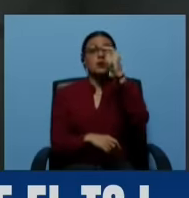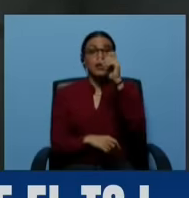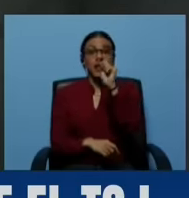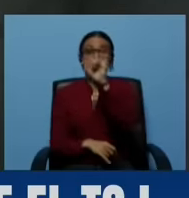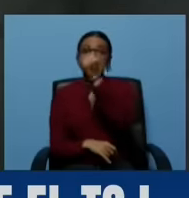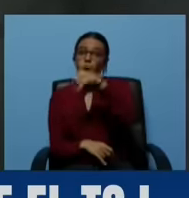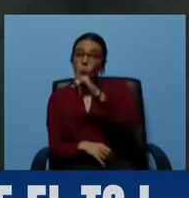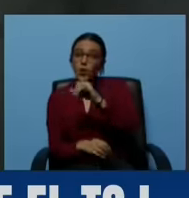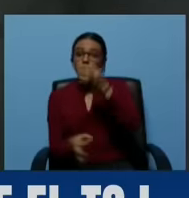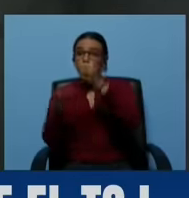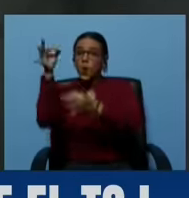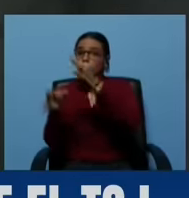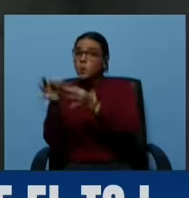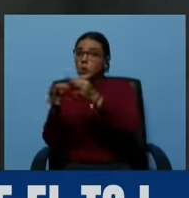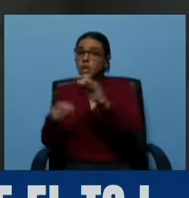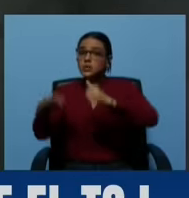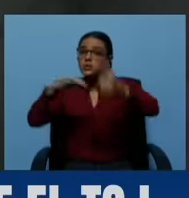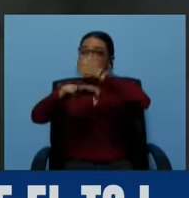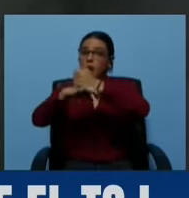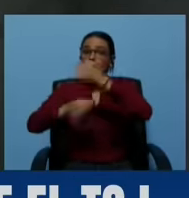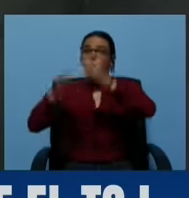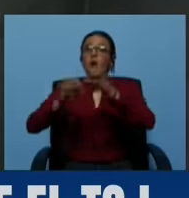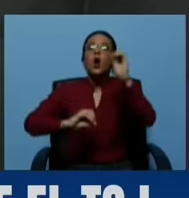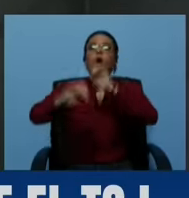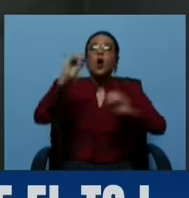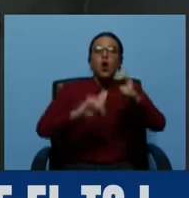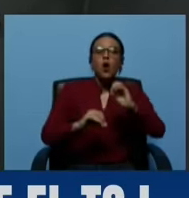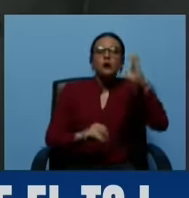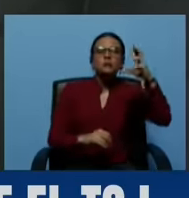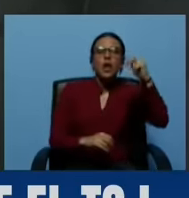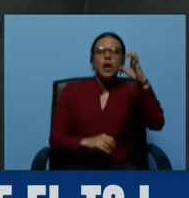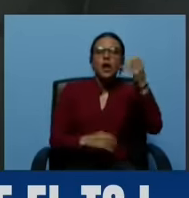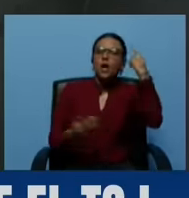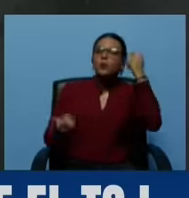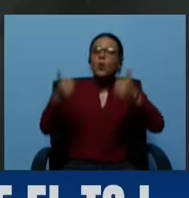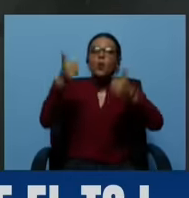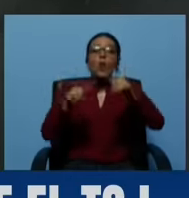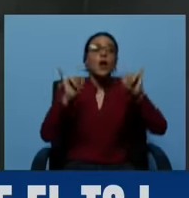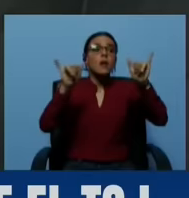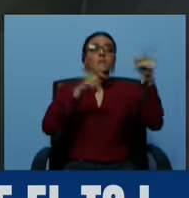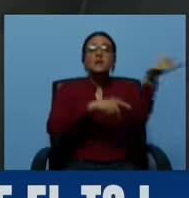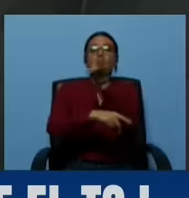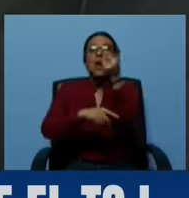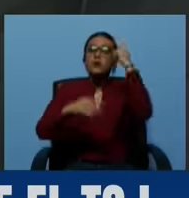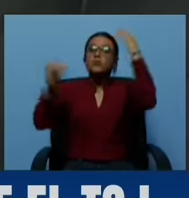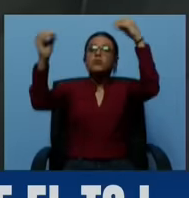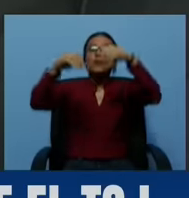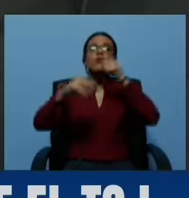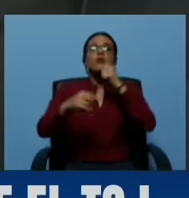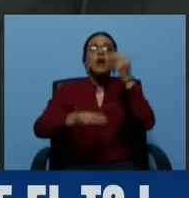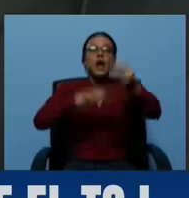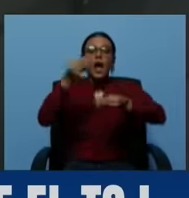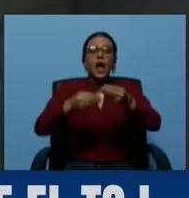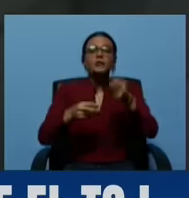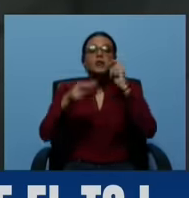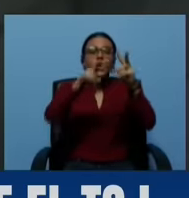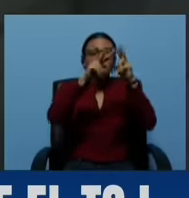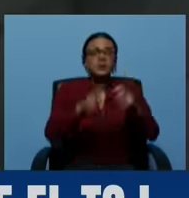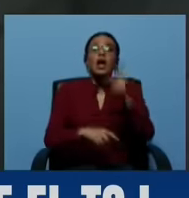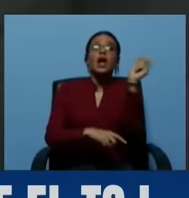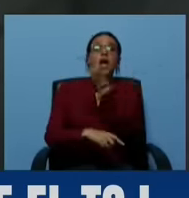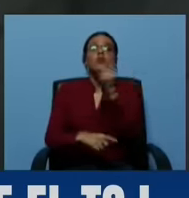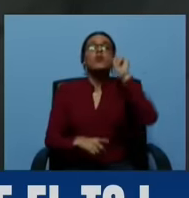competente. A nosotros lo que sí está claro es que el CNE tiene la competencia y debe publicar las